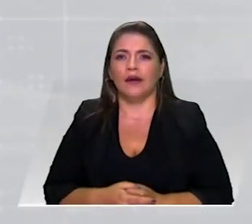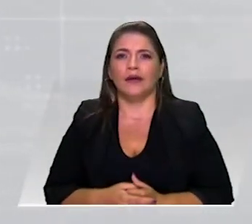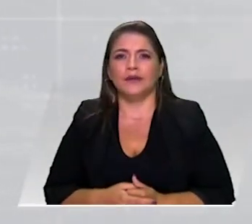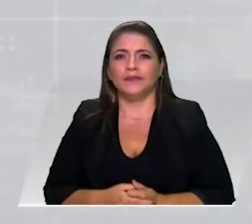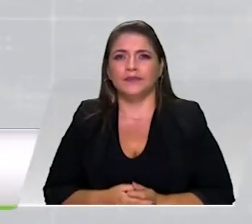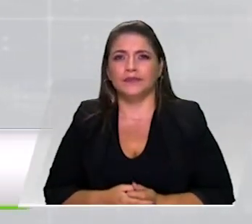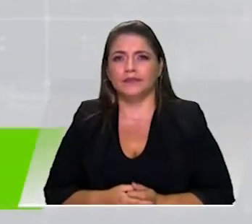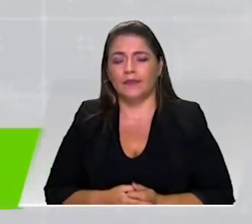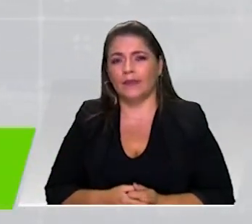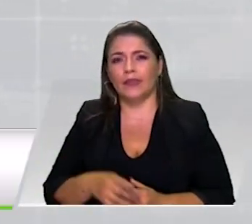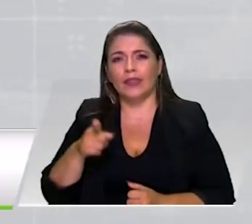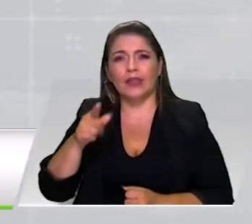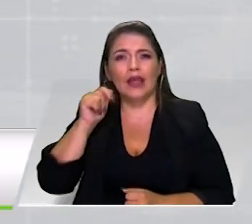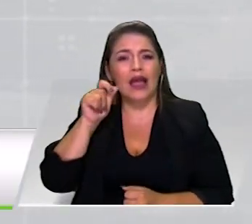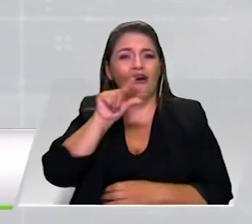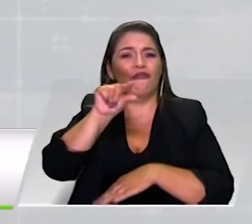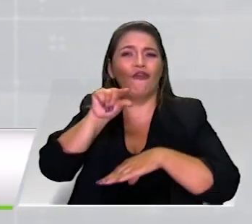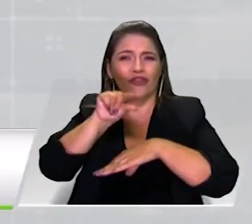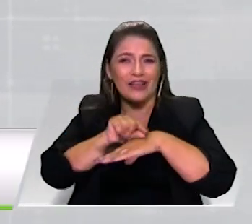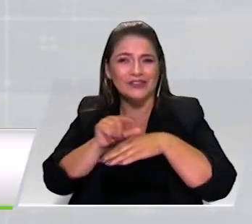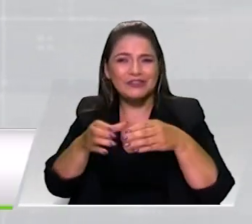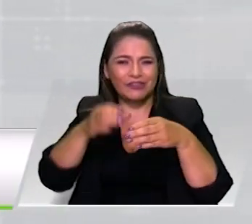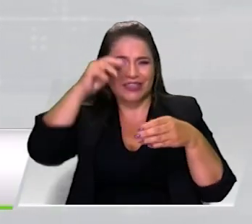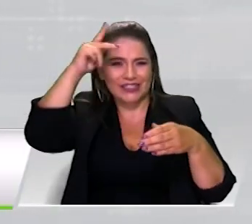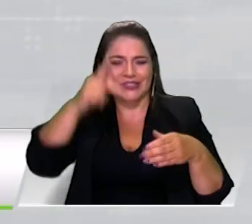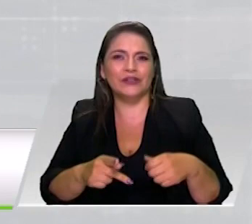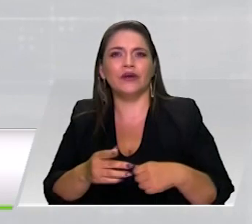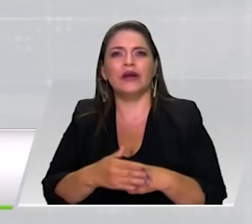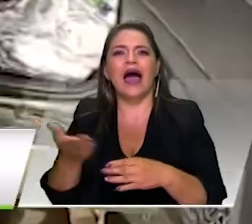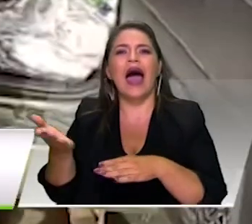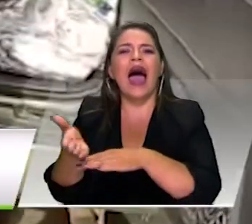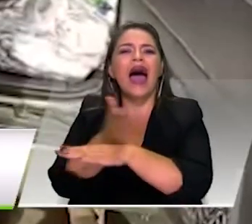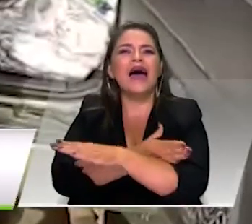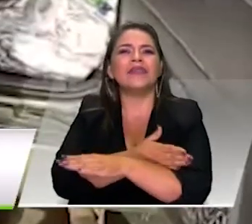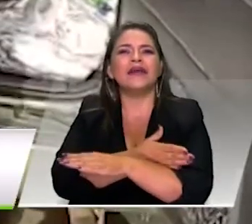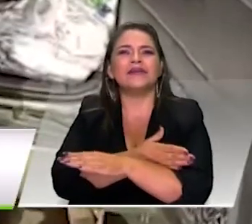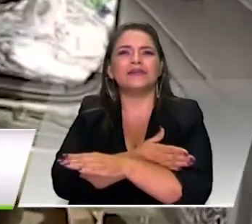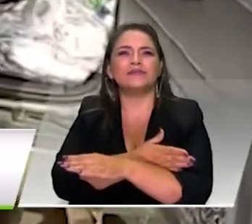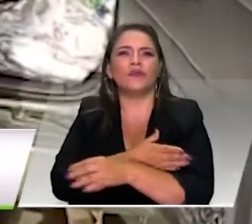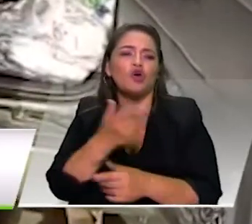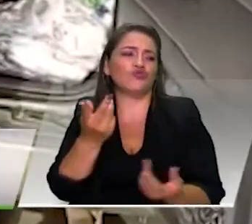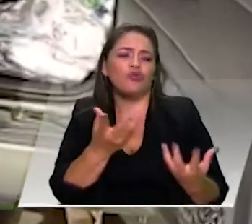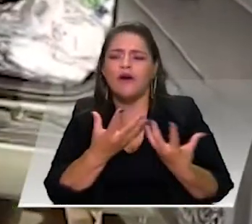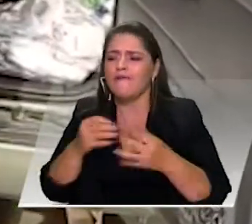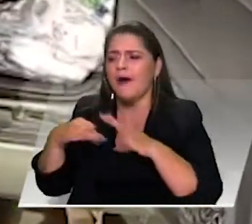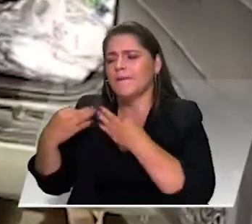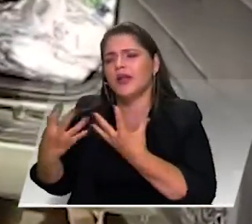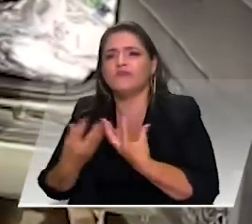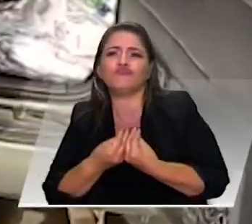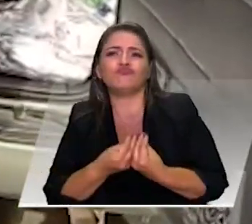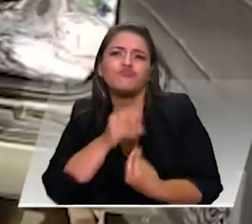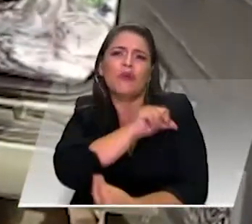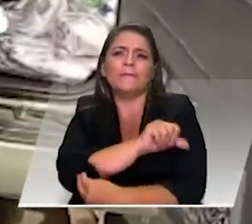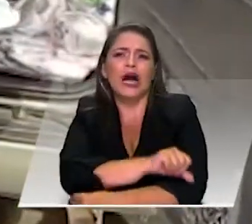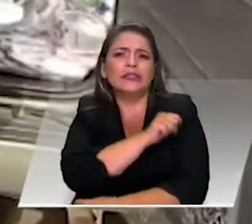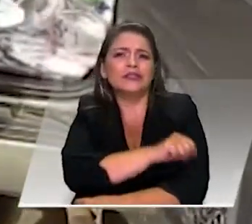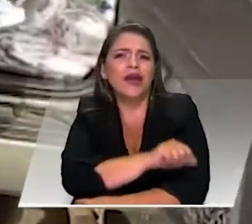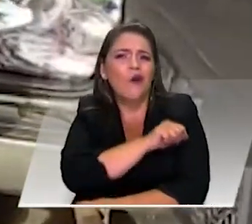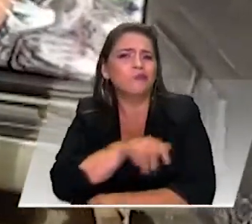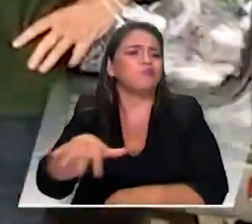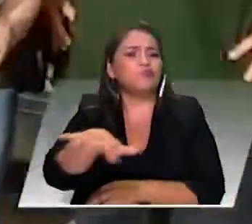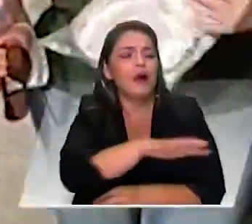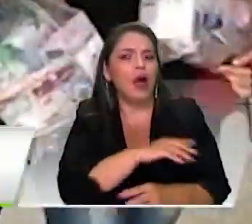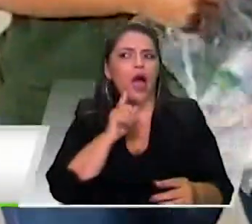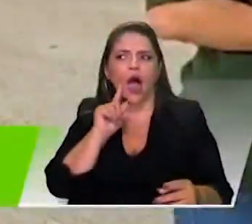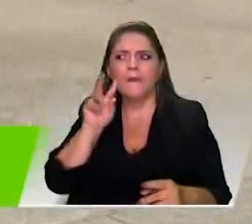La historia de esta fundación inició tras un paseo familiar a Capurganá, en el que evidenciaron el drama de los migrantes.